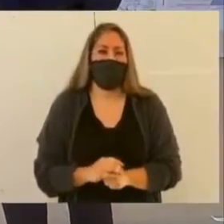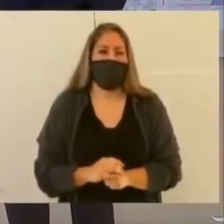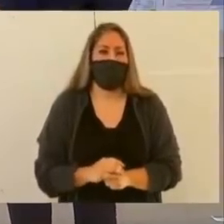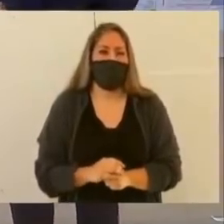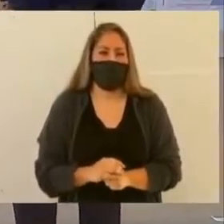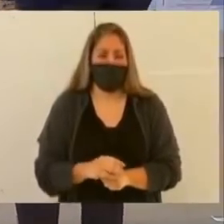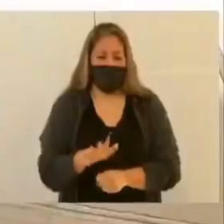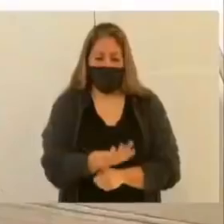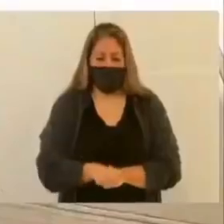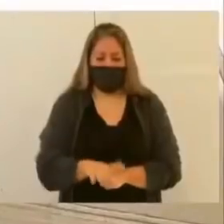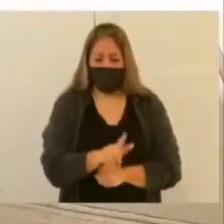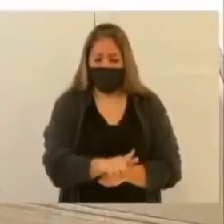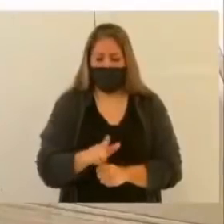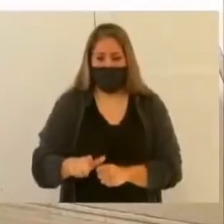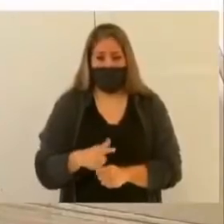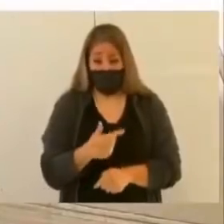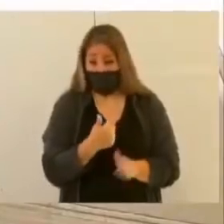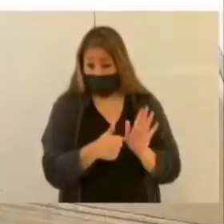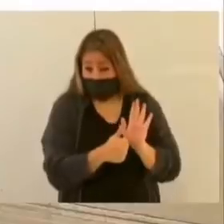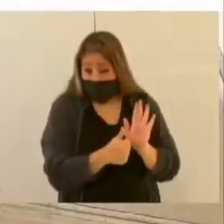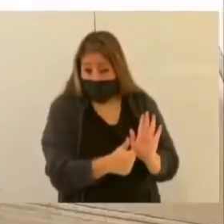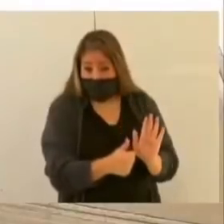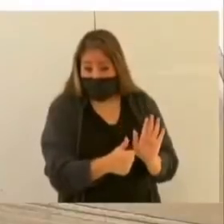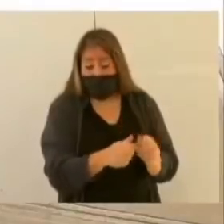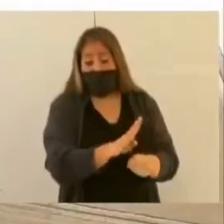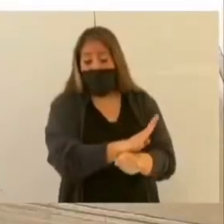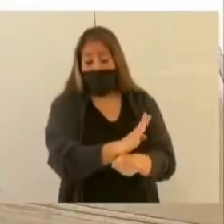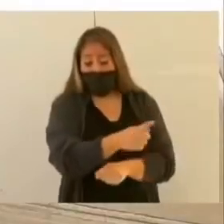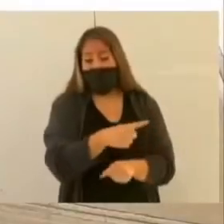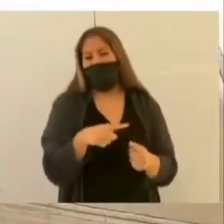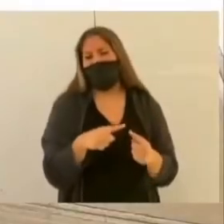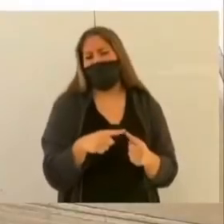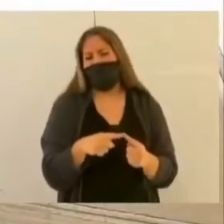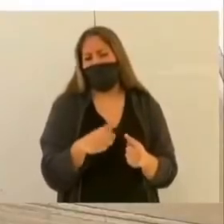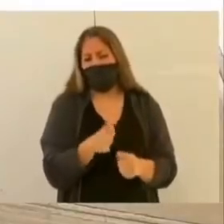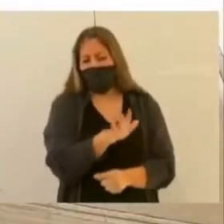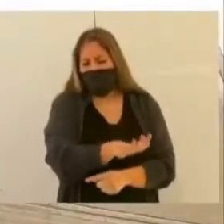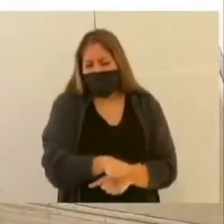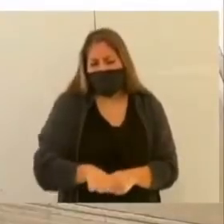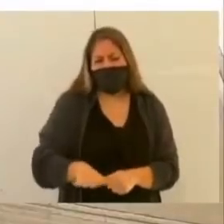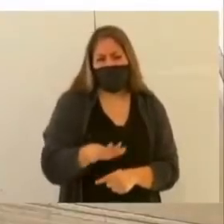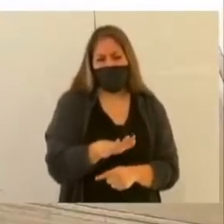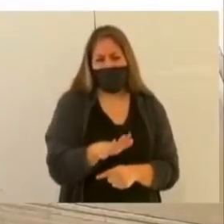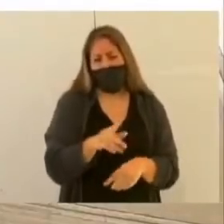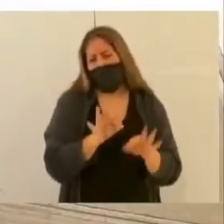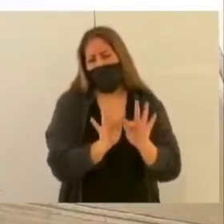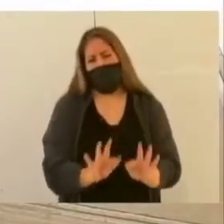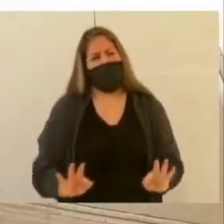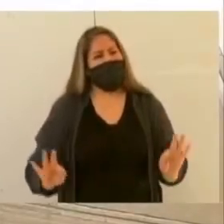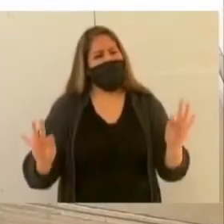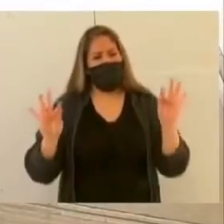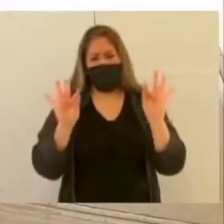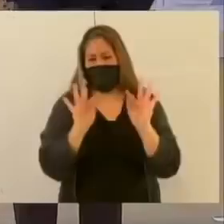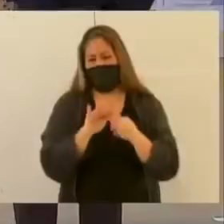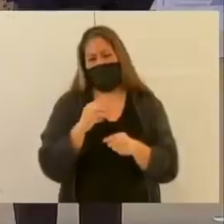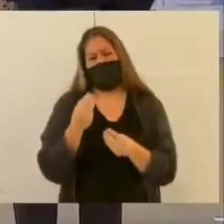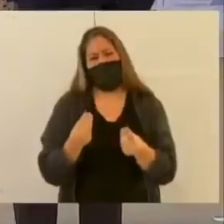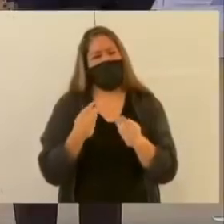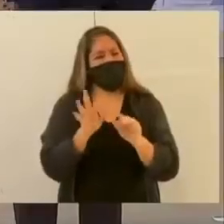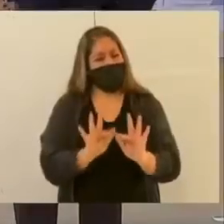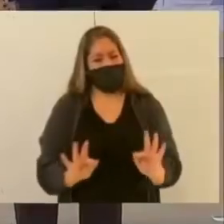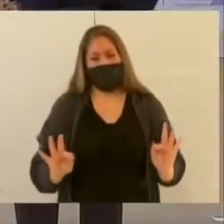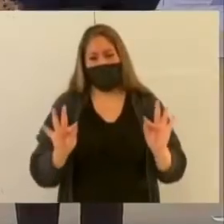comarca lagunera. Con esto tendremos beneficios importantísimos, pues uno de ellos es el más importante, es